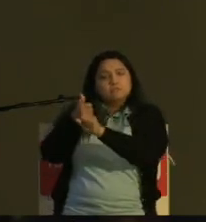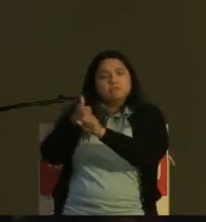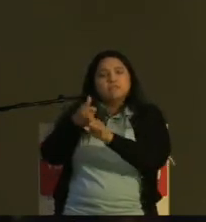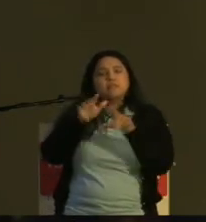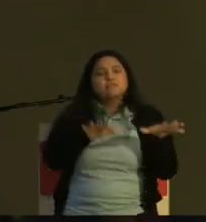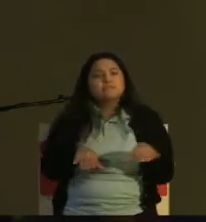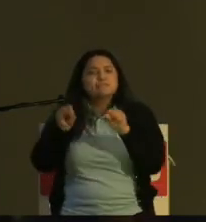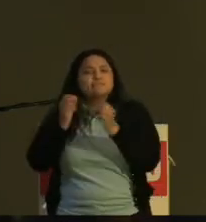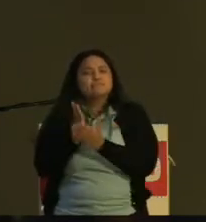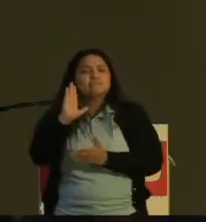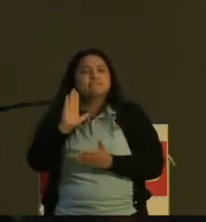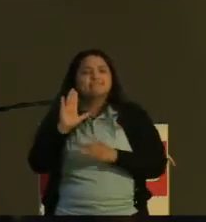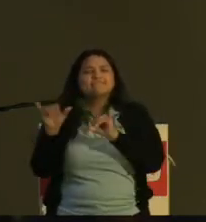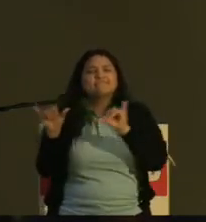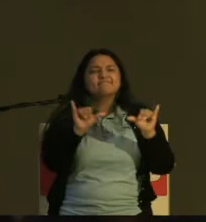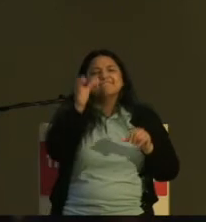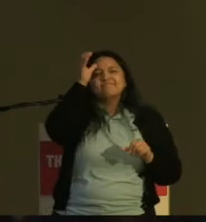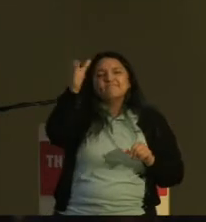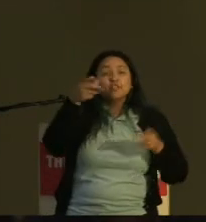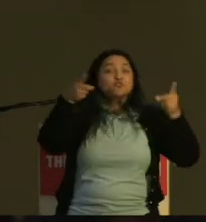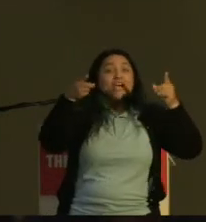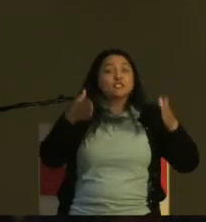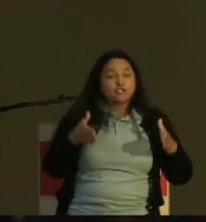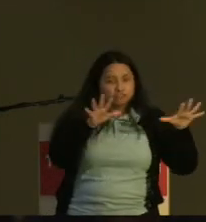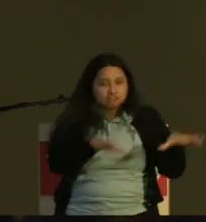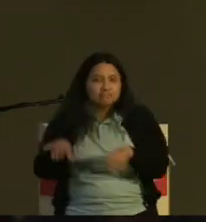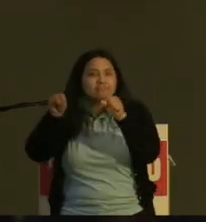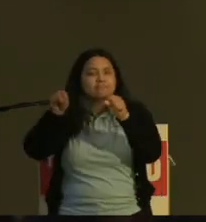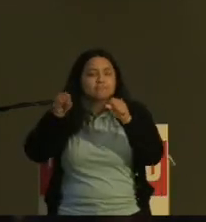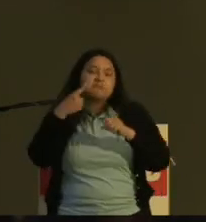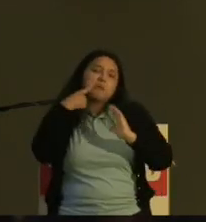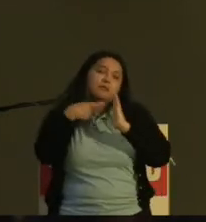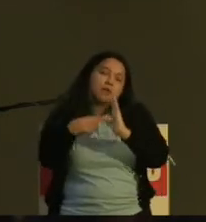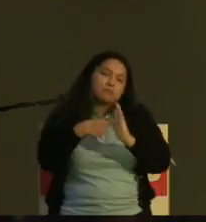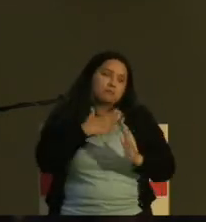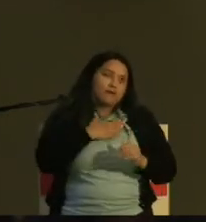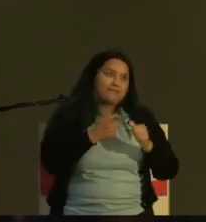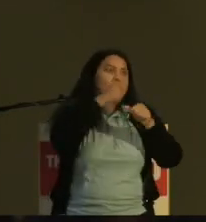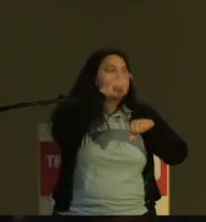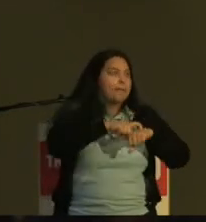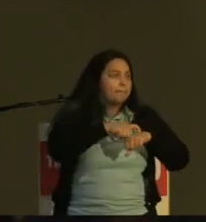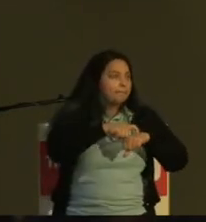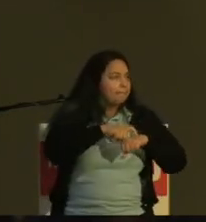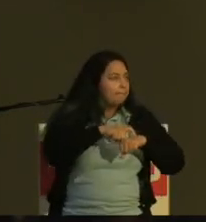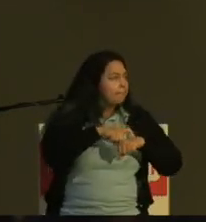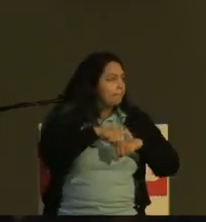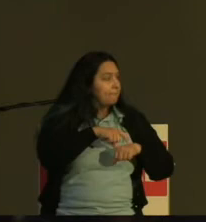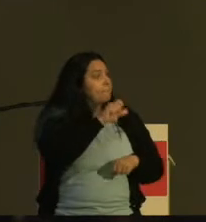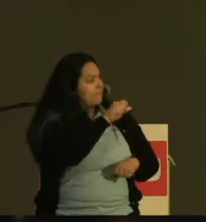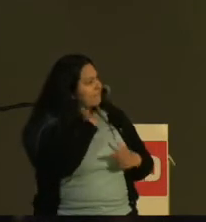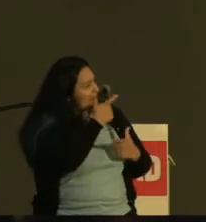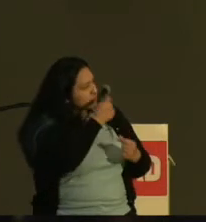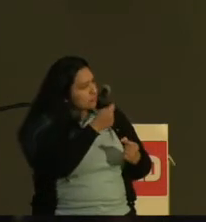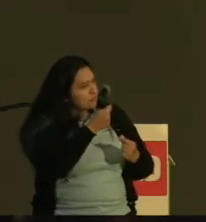teatro, y que yo me he quedado muy sorprendido, porque la primera vez que yo me leí, por ejemplo... Sí, esto me interesa mucho.